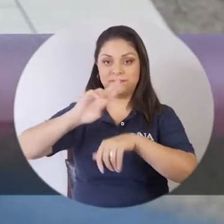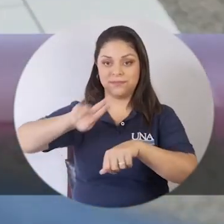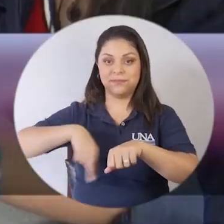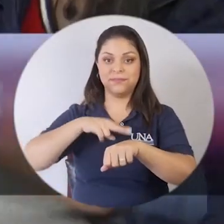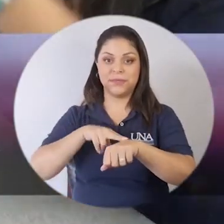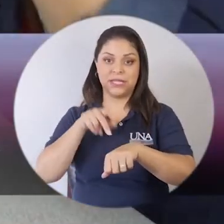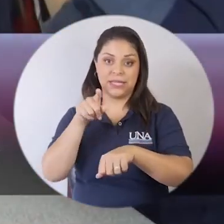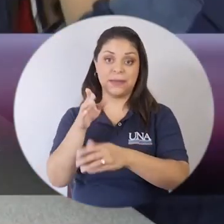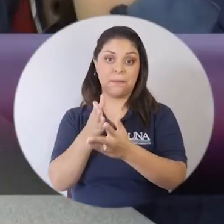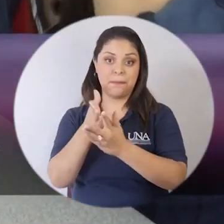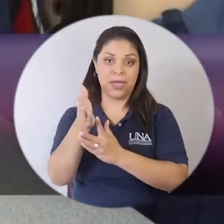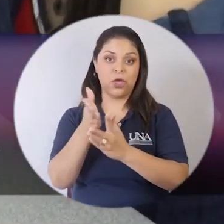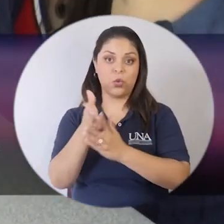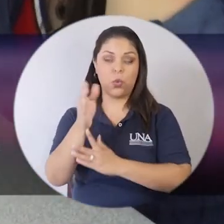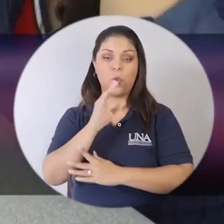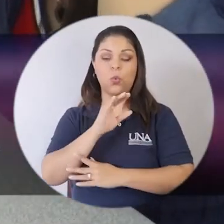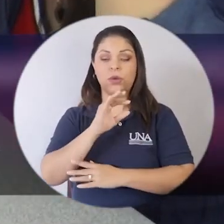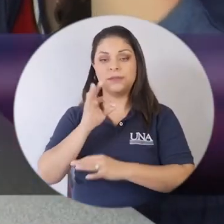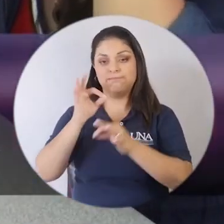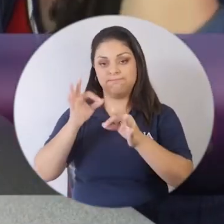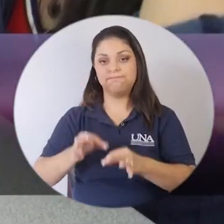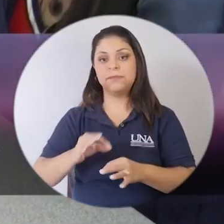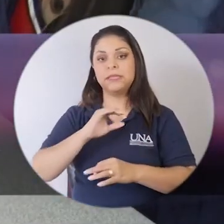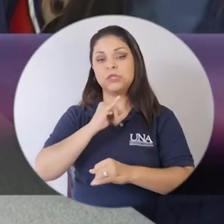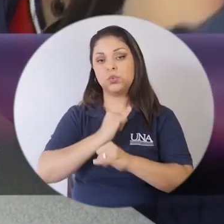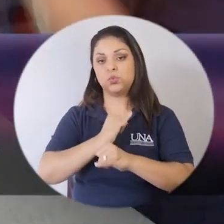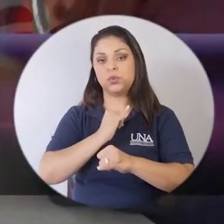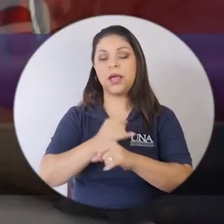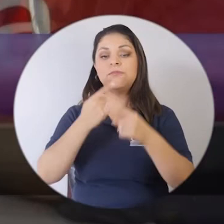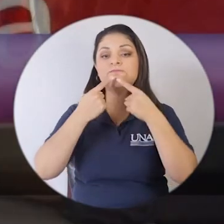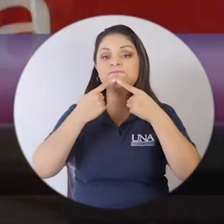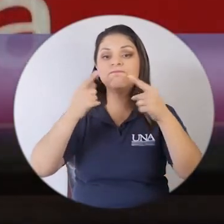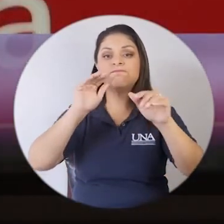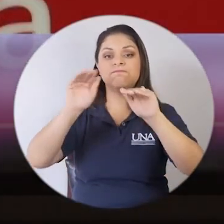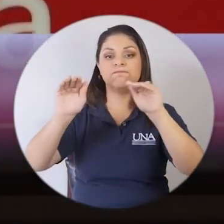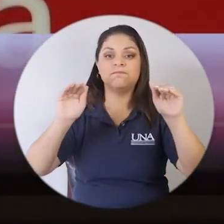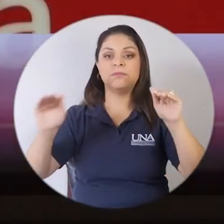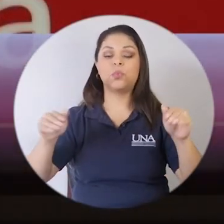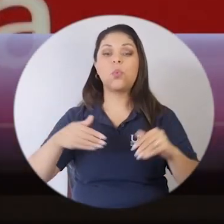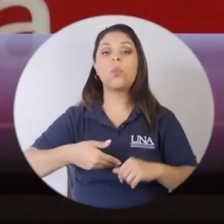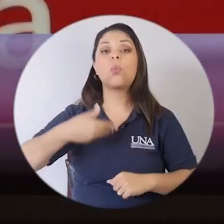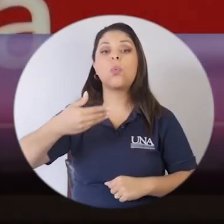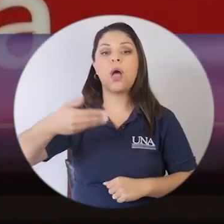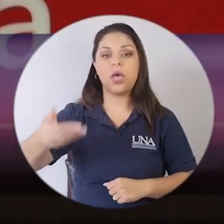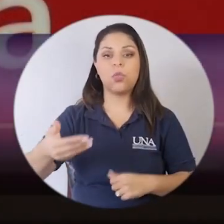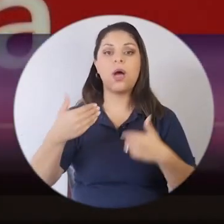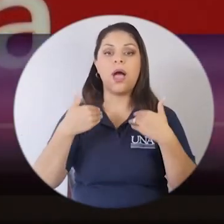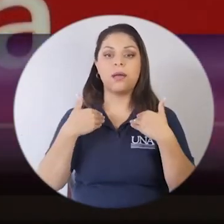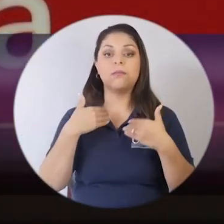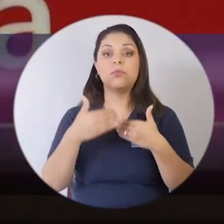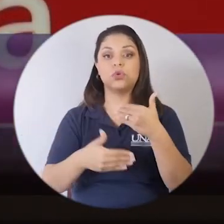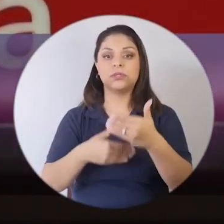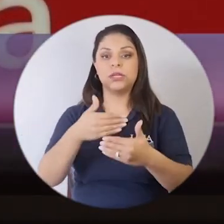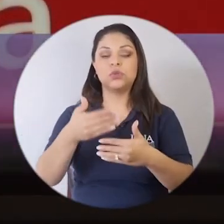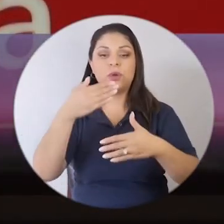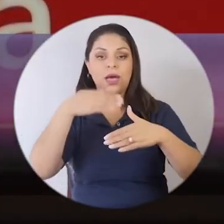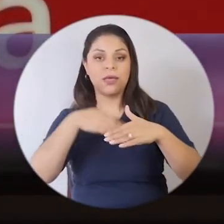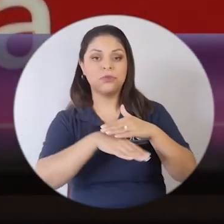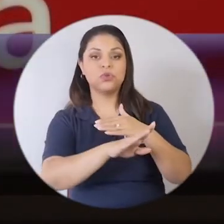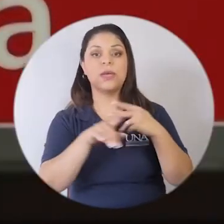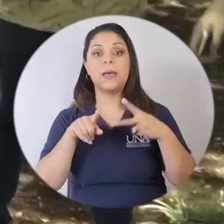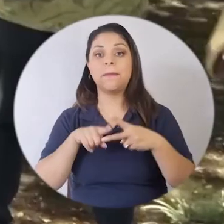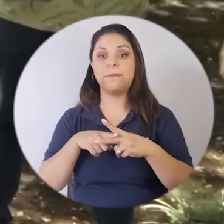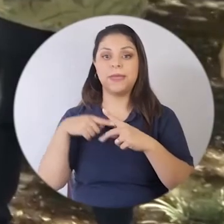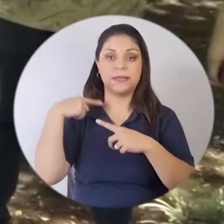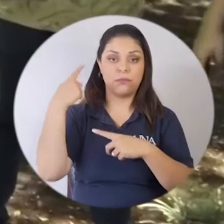Universidad Nacional, ¿verdad?, que es el medio también institucional donde se divulga cuando nos encontramos en ese proceso de